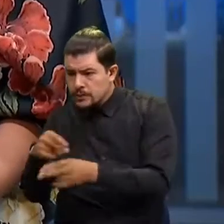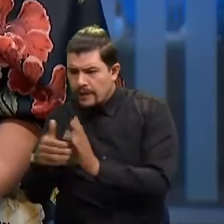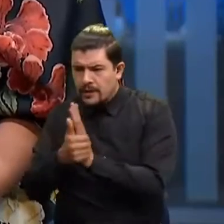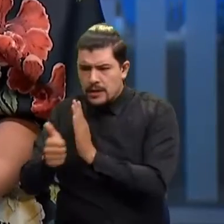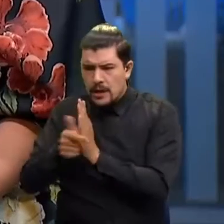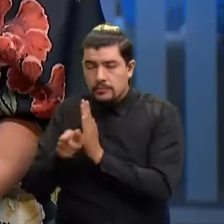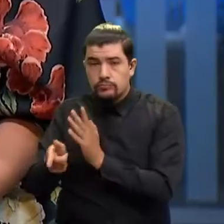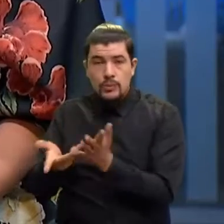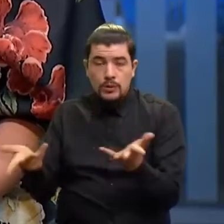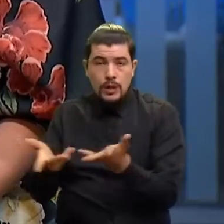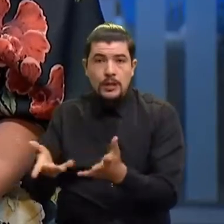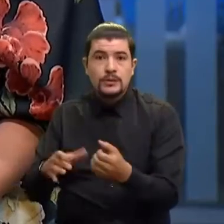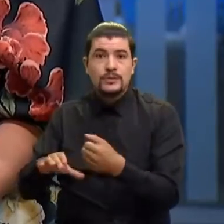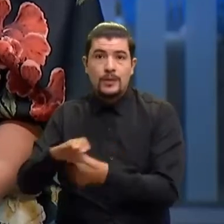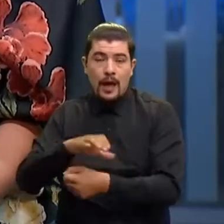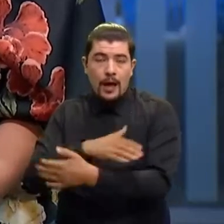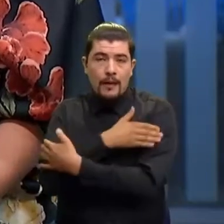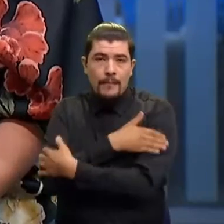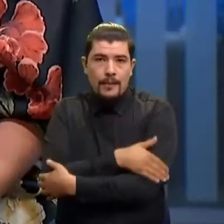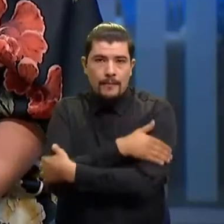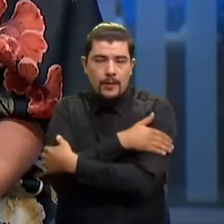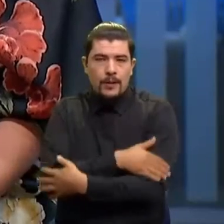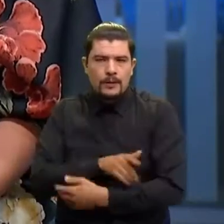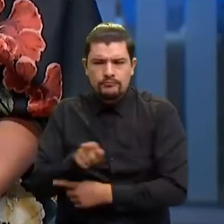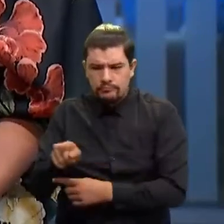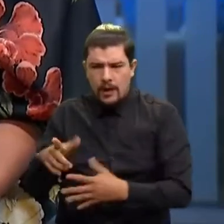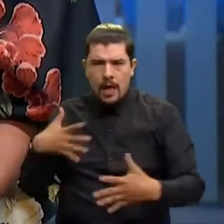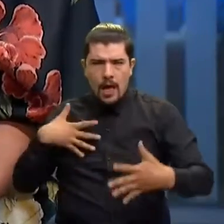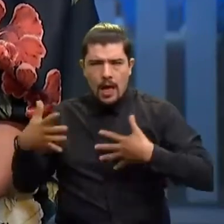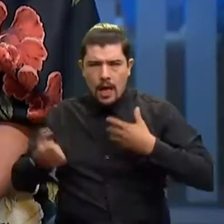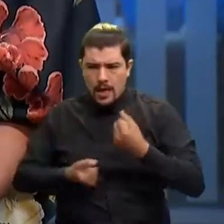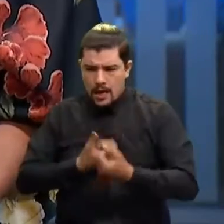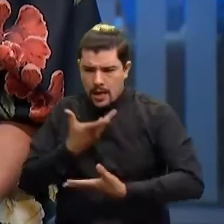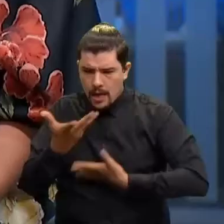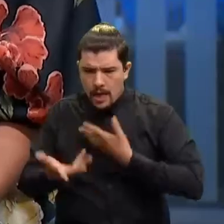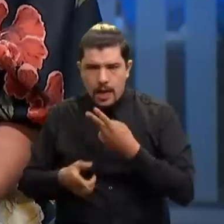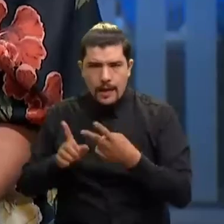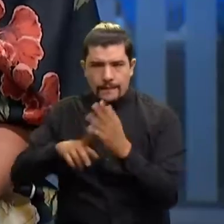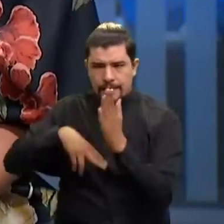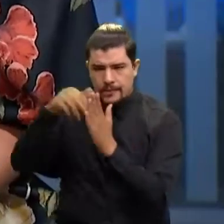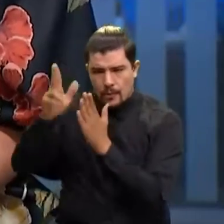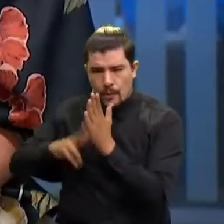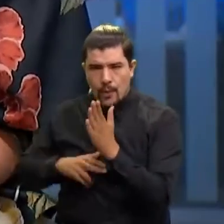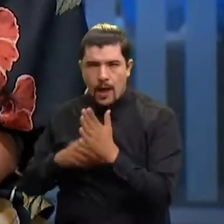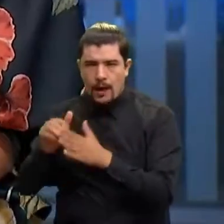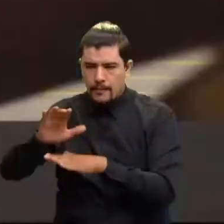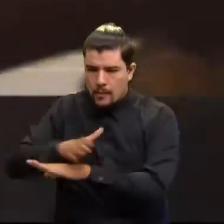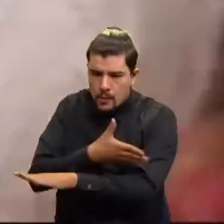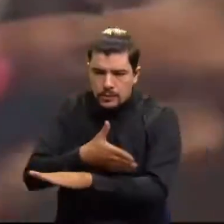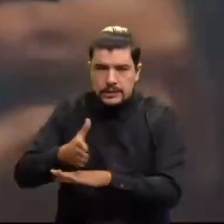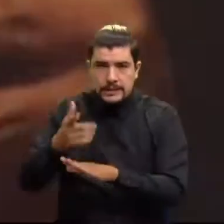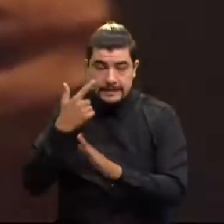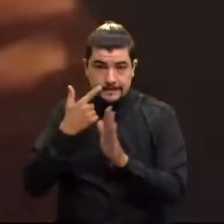realizan diferentes actividades escénicas con tela, pintura, teatro y música.